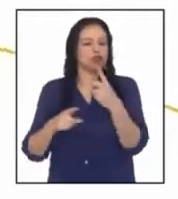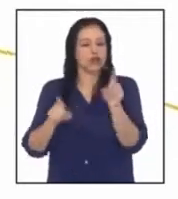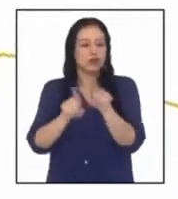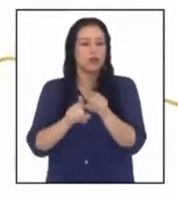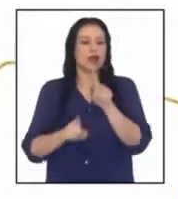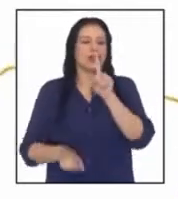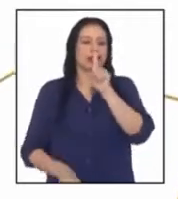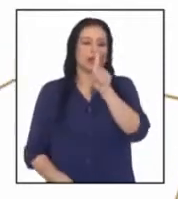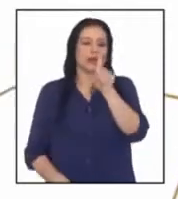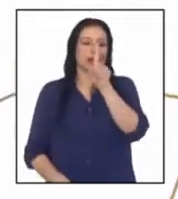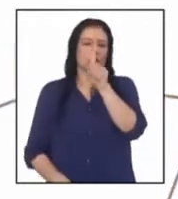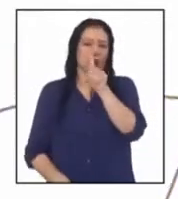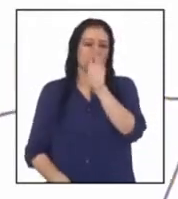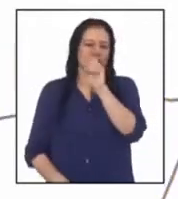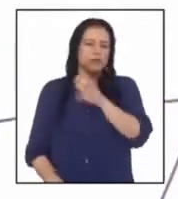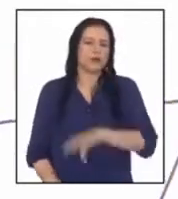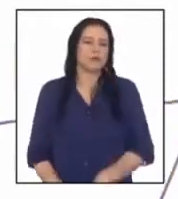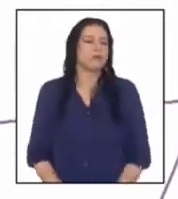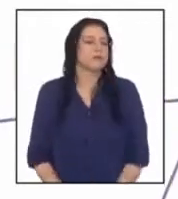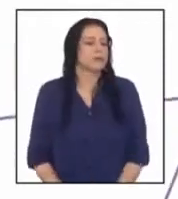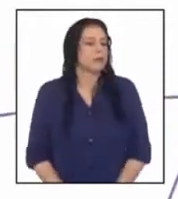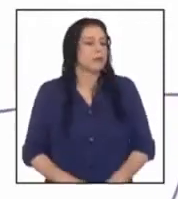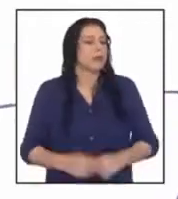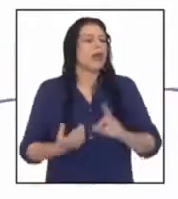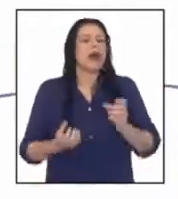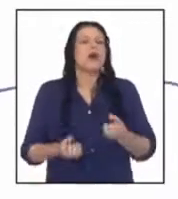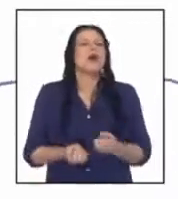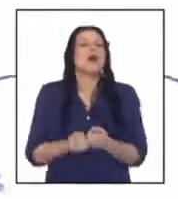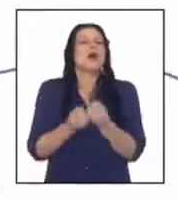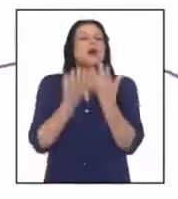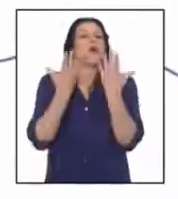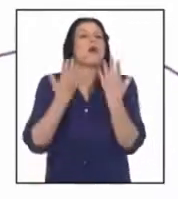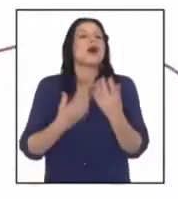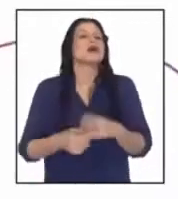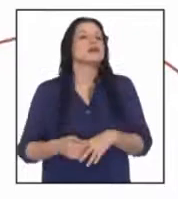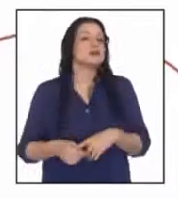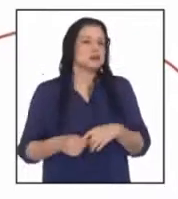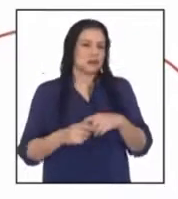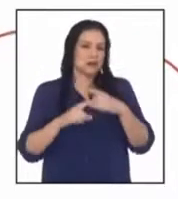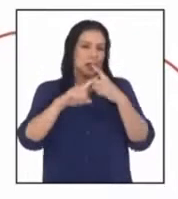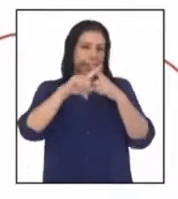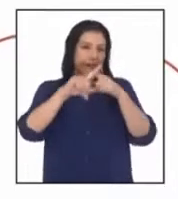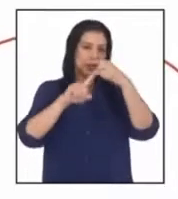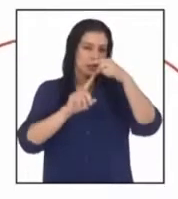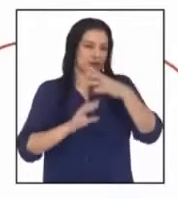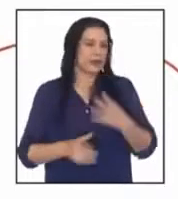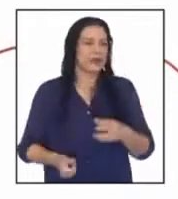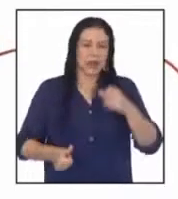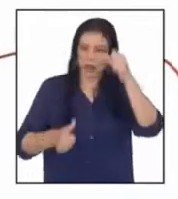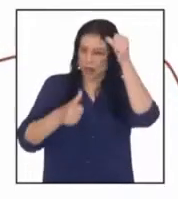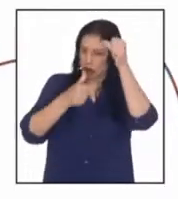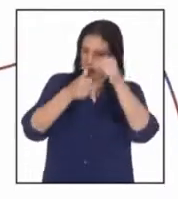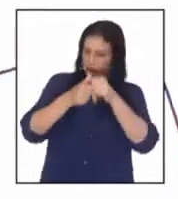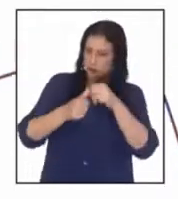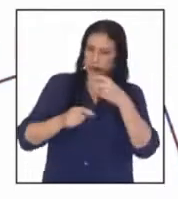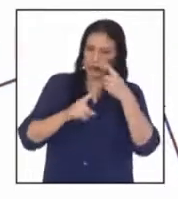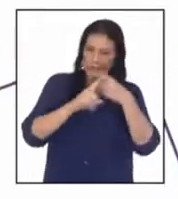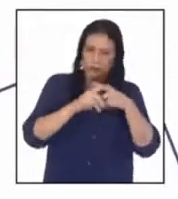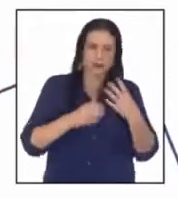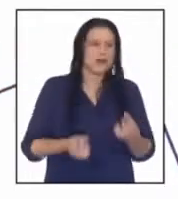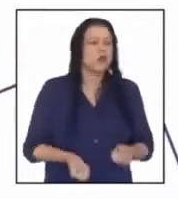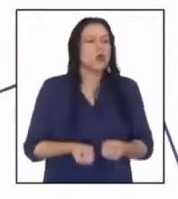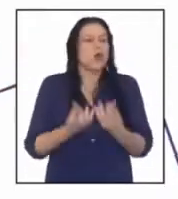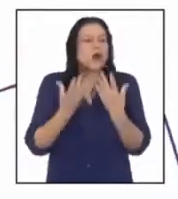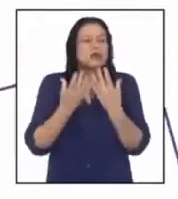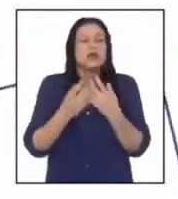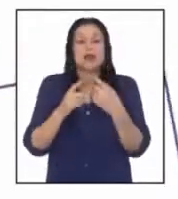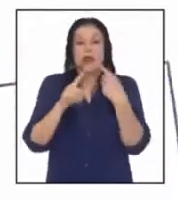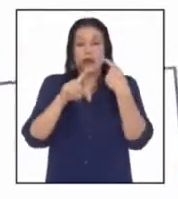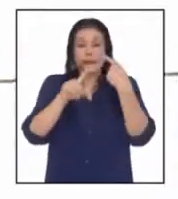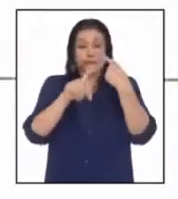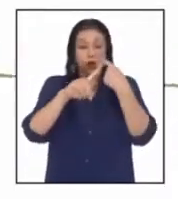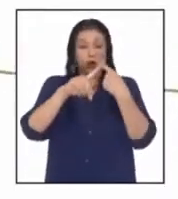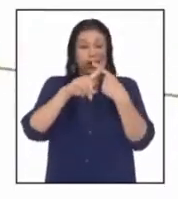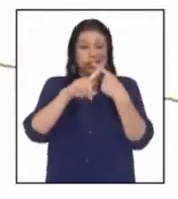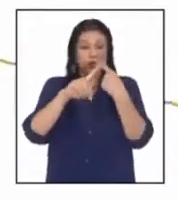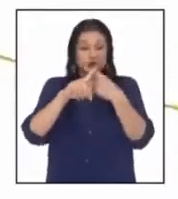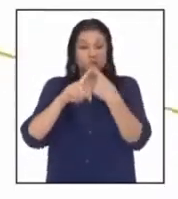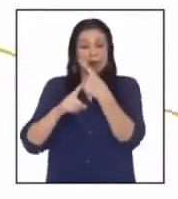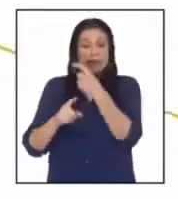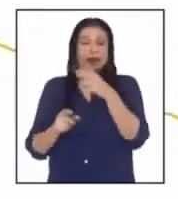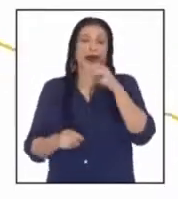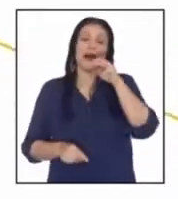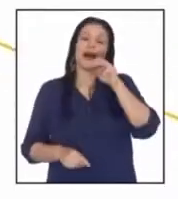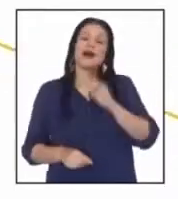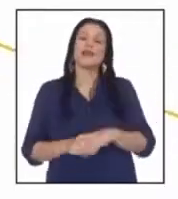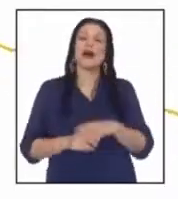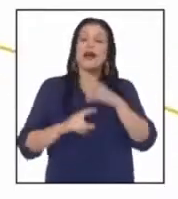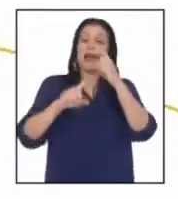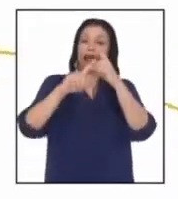igual a 110. Ahora pasamos a calcular la media aritmética. Recordemos que la media aritmética está dada por la suma del producto de cada marca